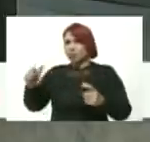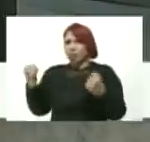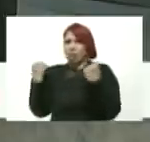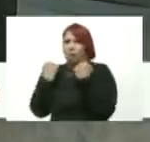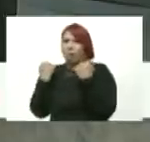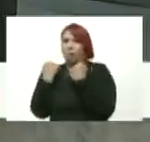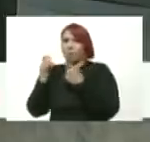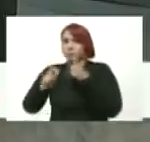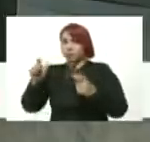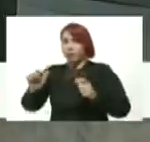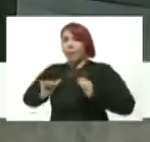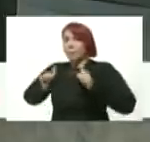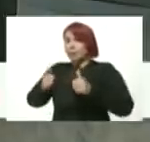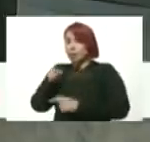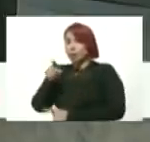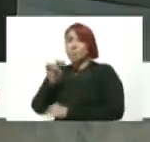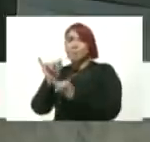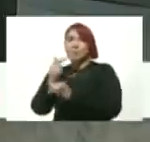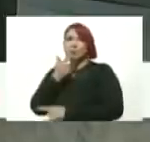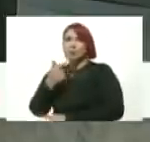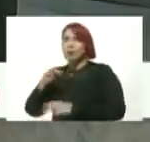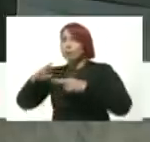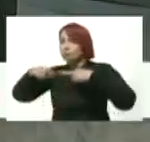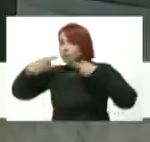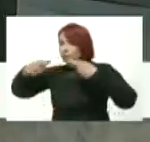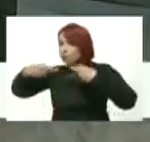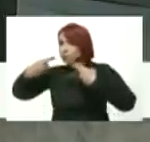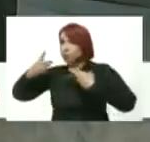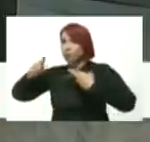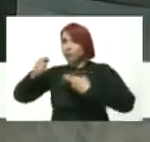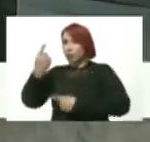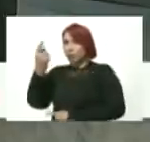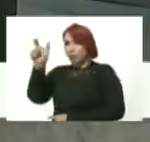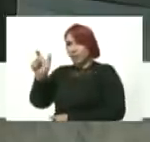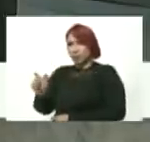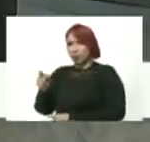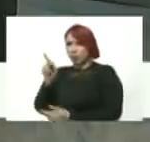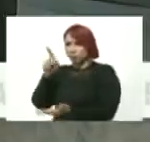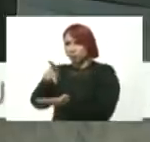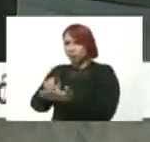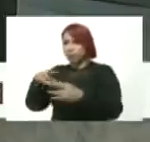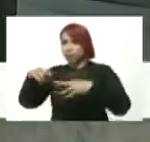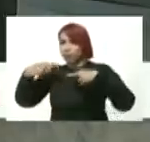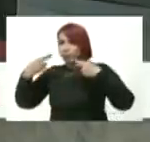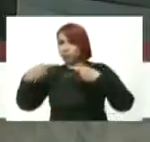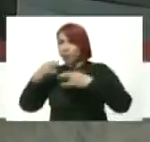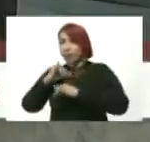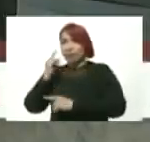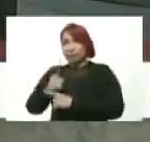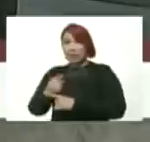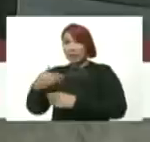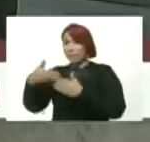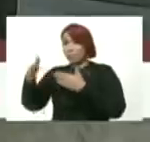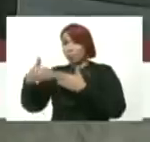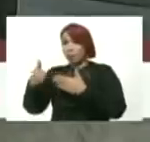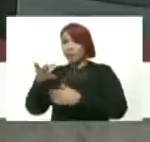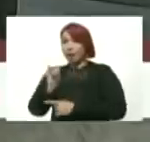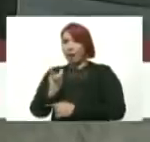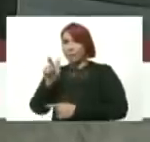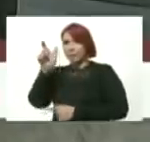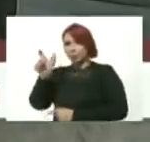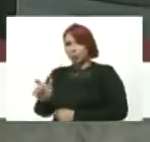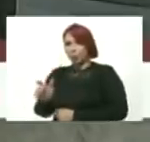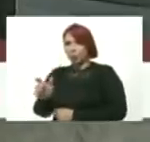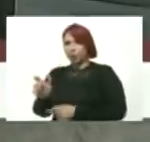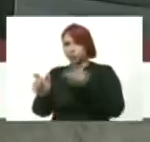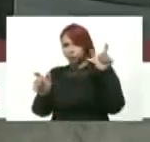como usted lo mencionó por los restaurantes una persona cuando llega un restaurant en la puerta va a estar una persona